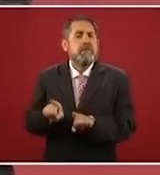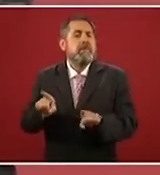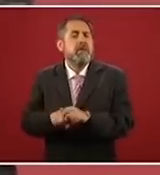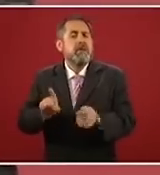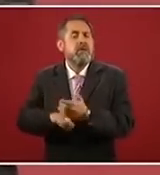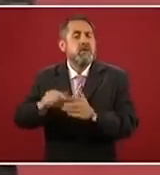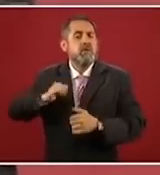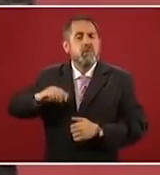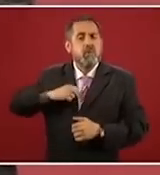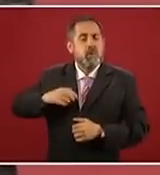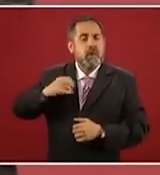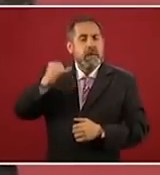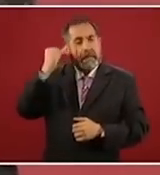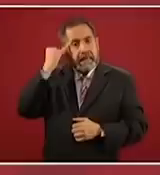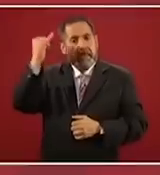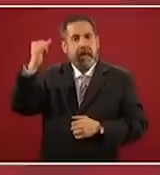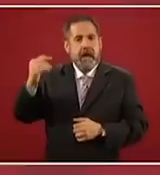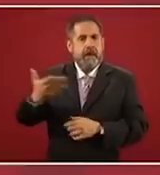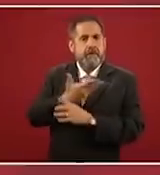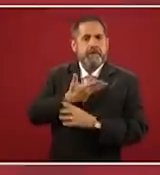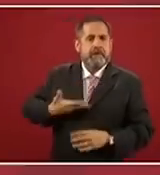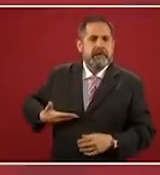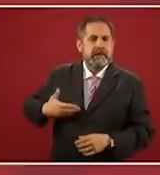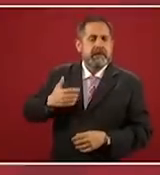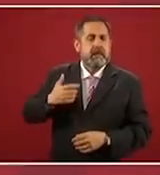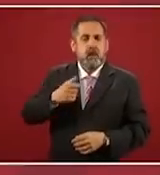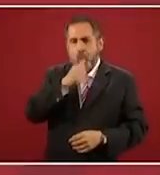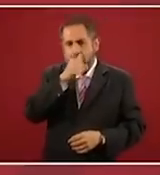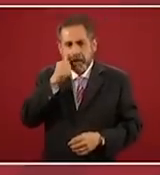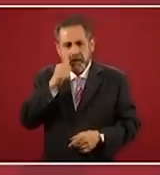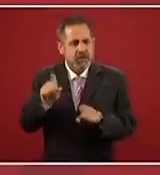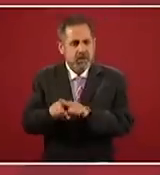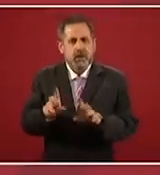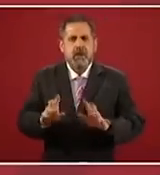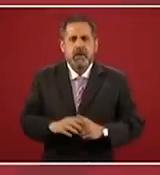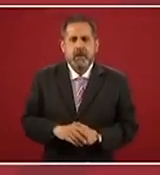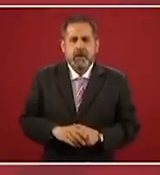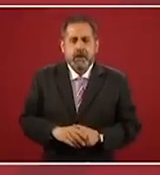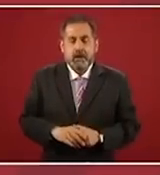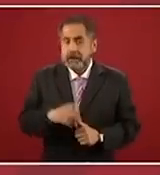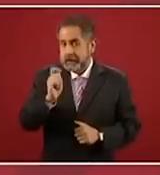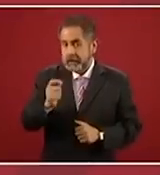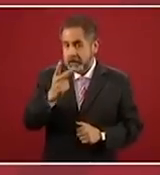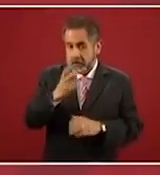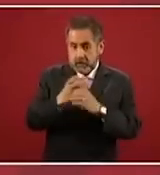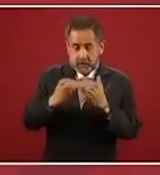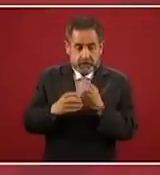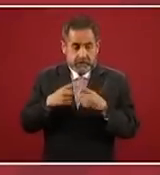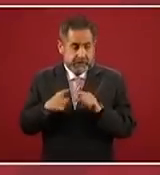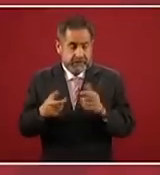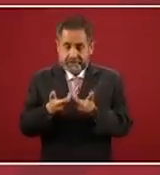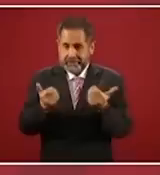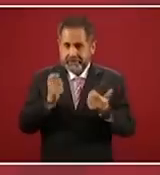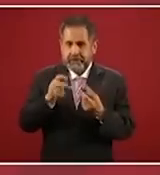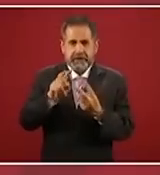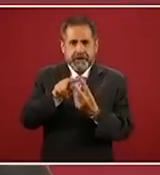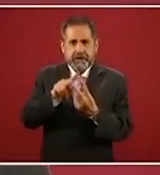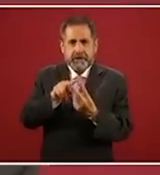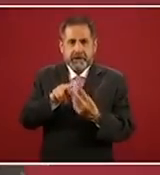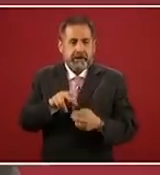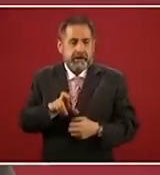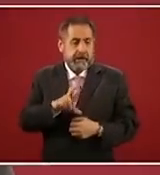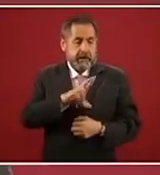proponía el presidente Juárez, que son dos cosas distintas, lo